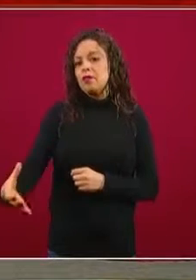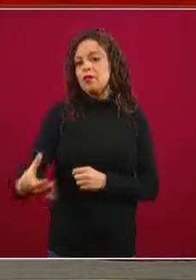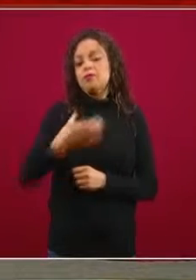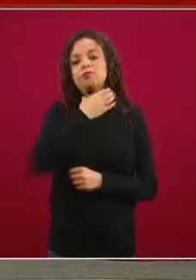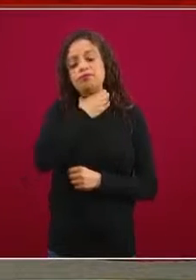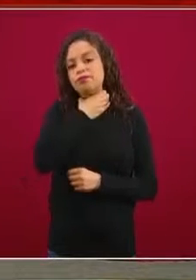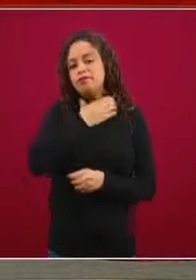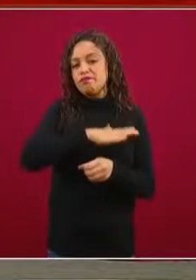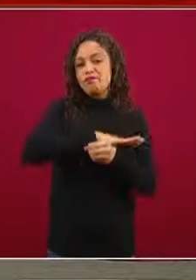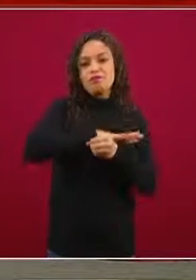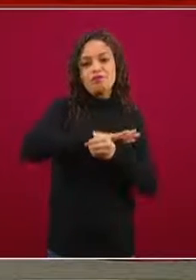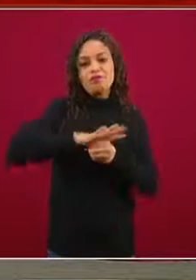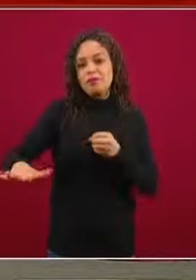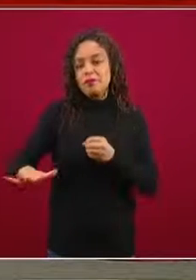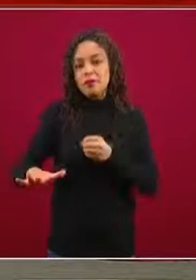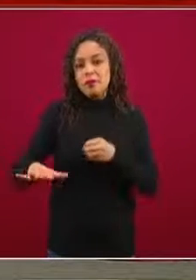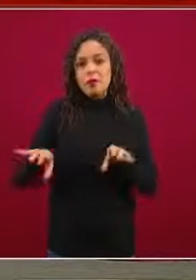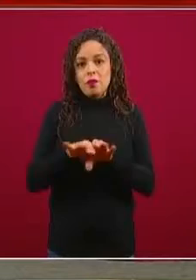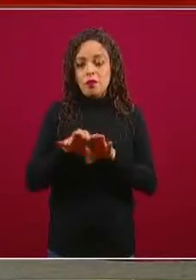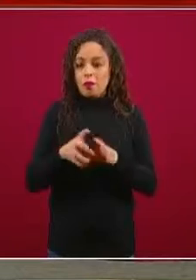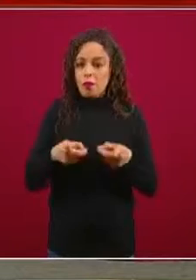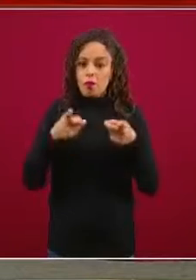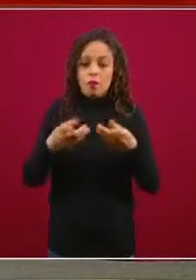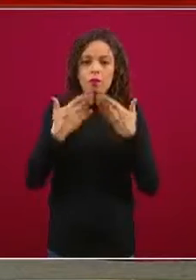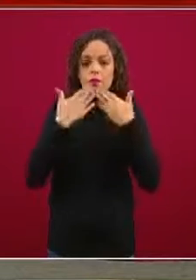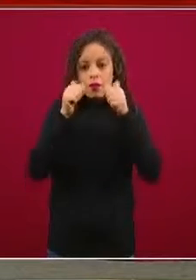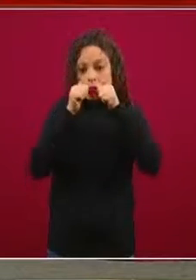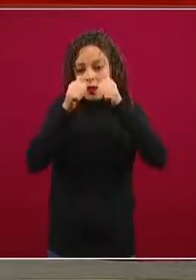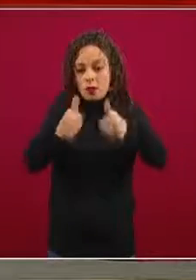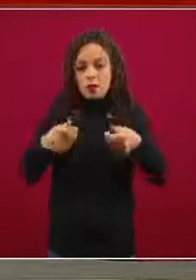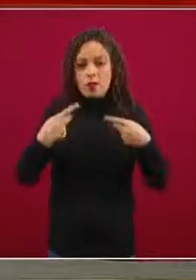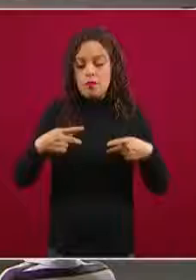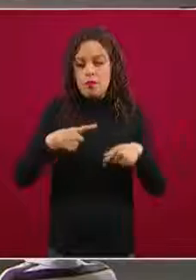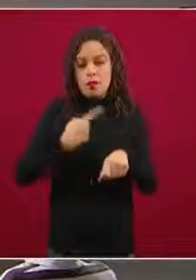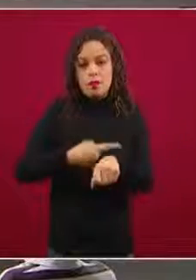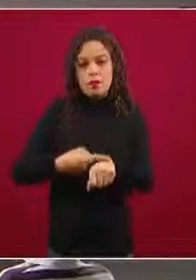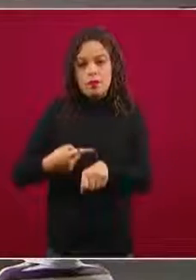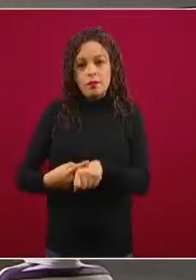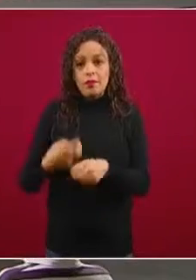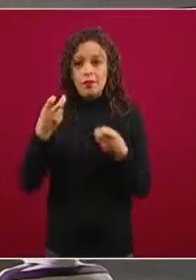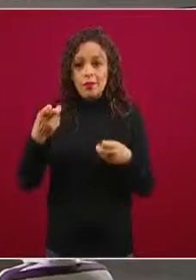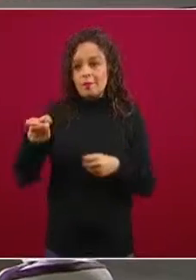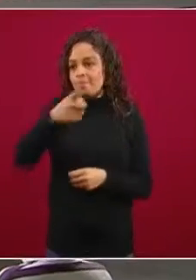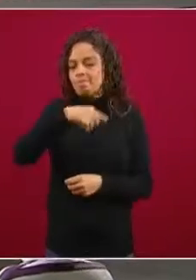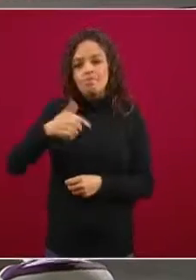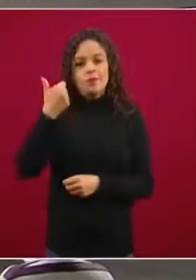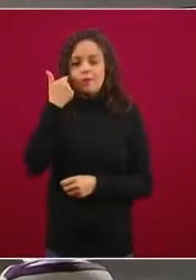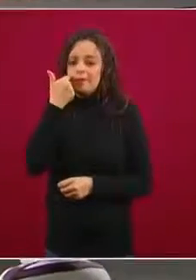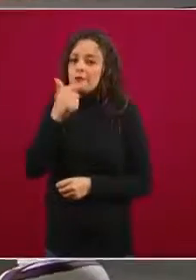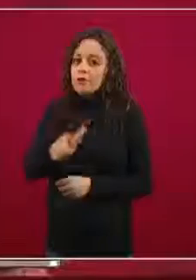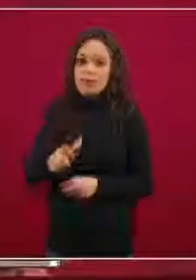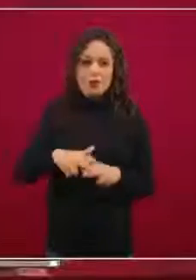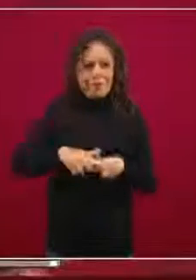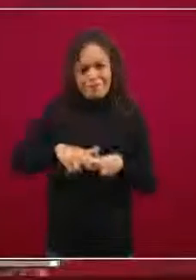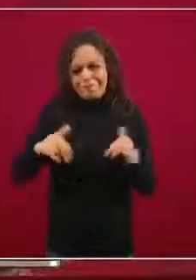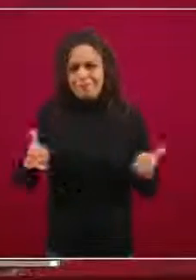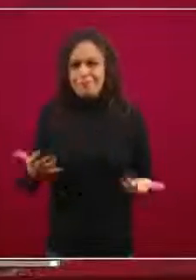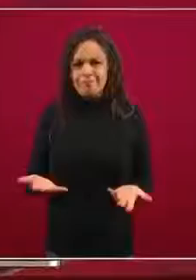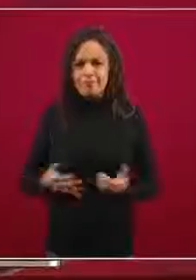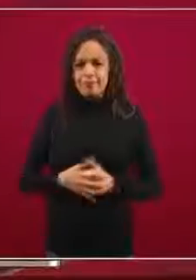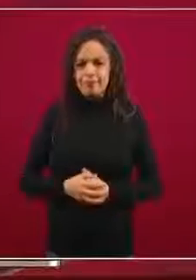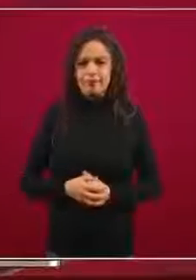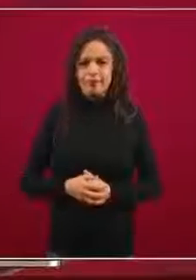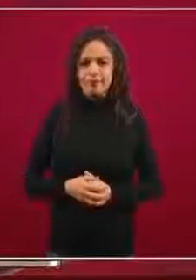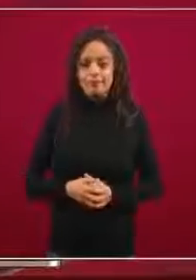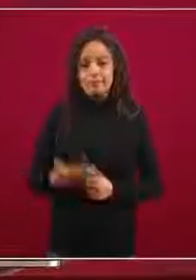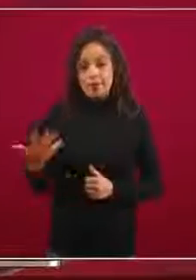sobresaturación, a no tener la posibilidad de atender a las personas. Nadie quiere que ocurra esto. nadie. Y en primer lugar nosotros mismos